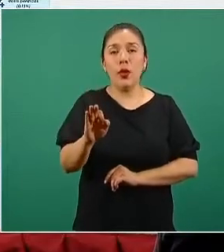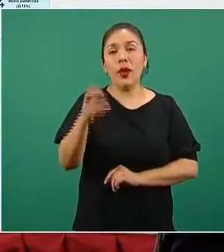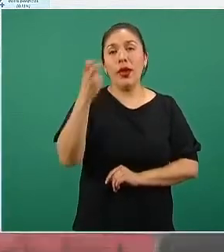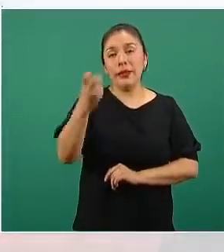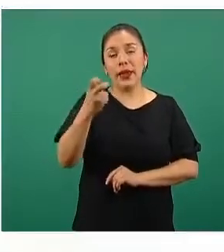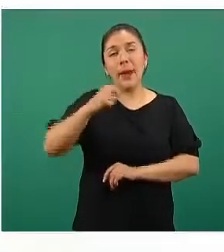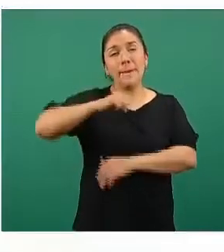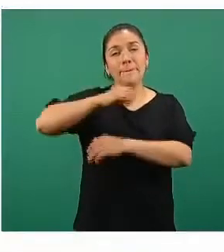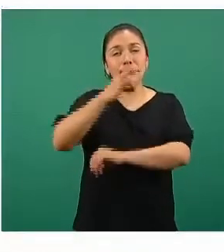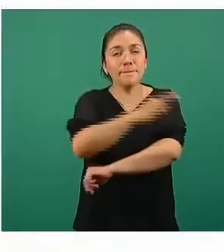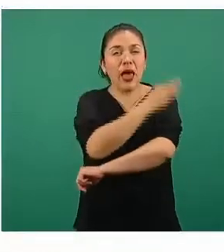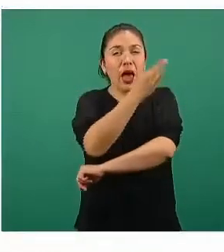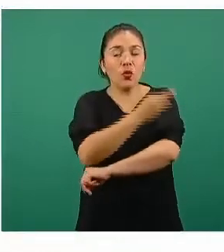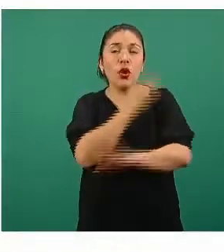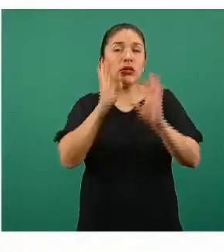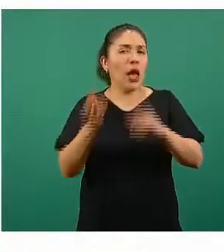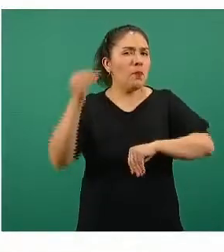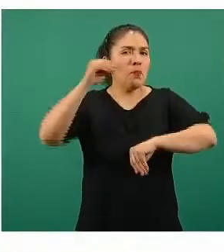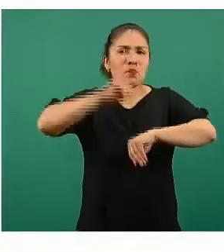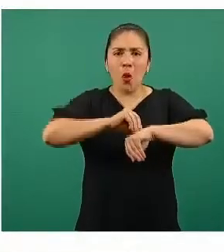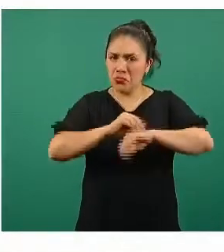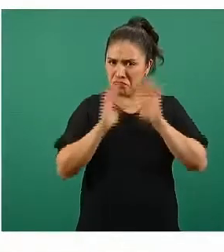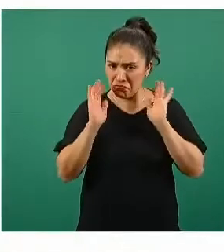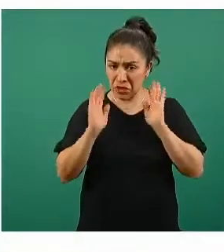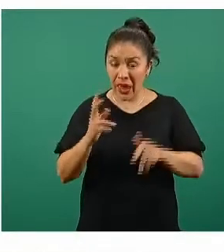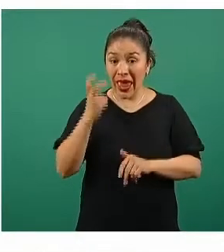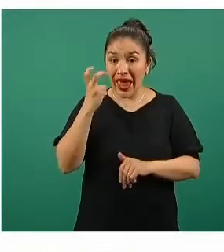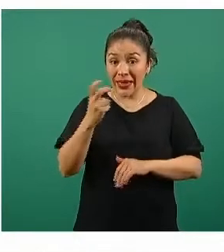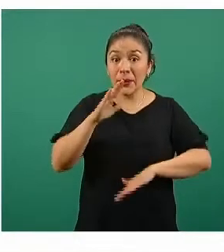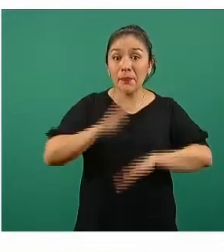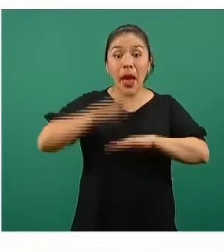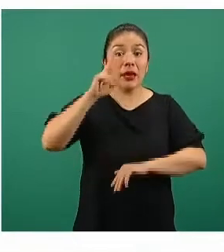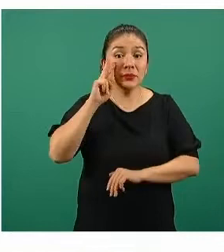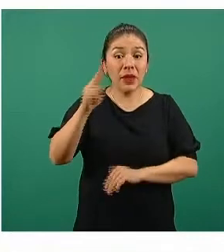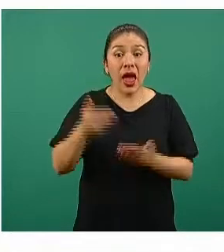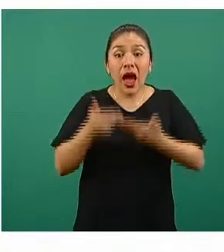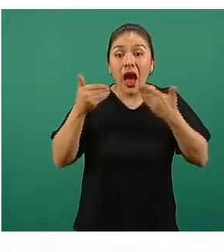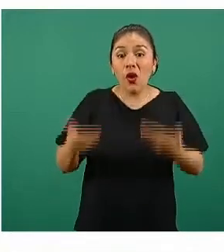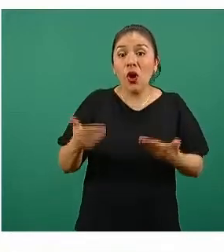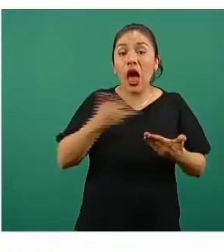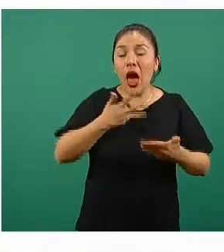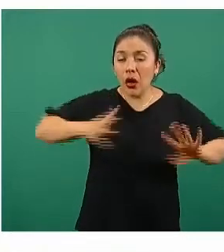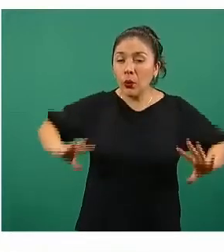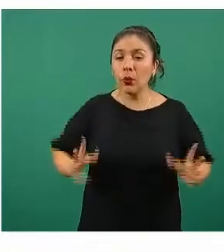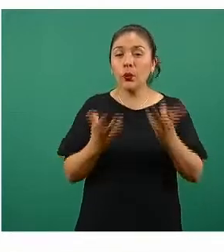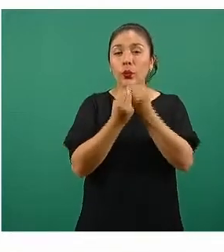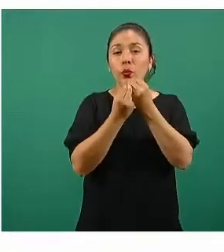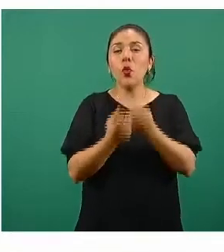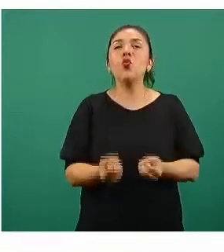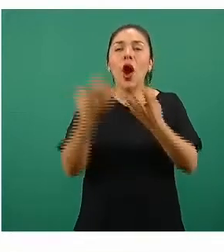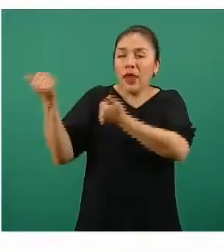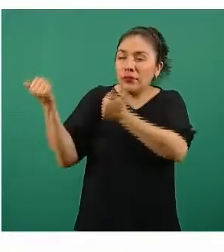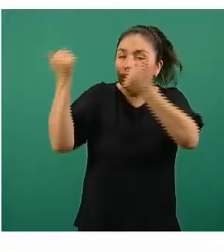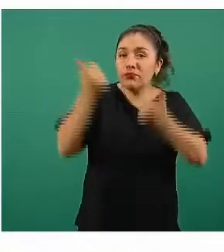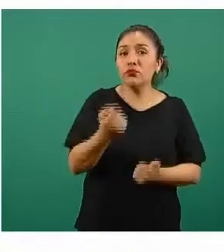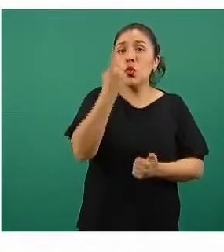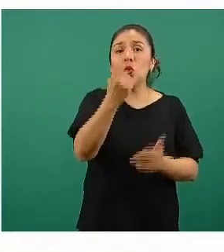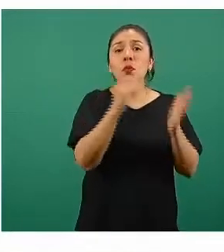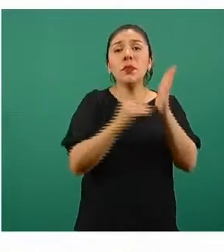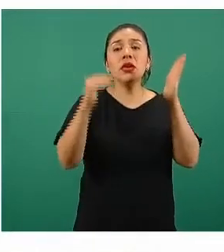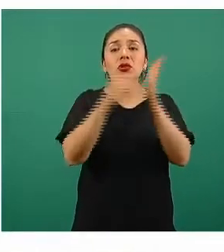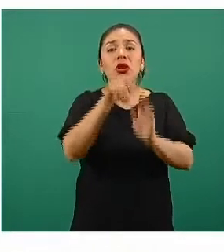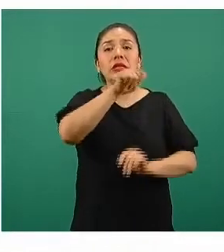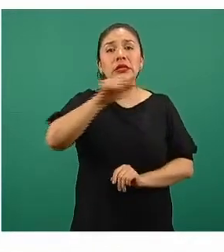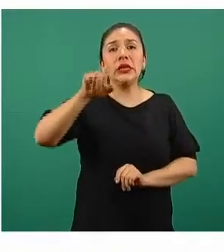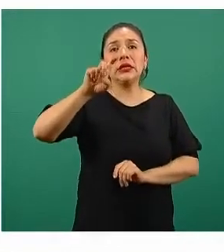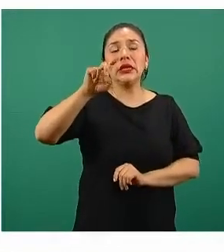de las dosis ya aplicadas, y este número ahora se incrementa. Tenemos un total de dosis recibidas de